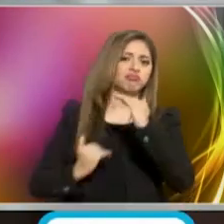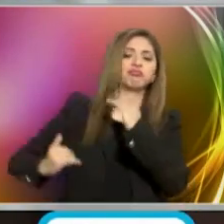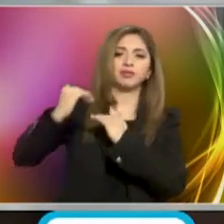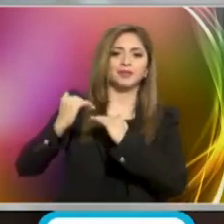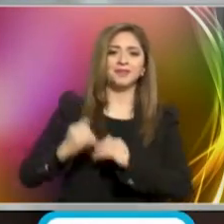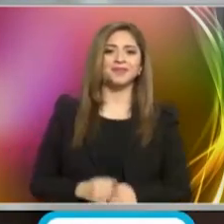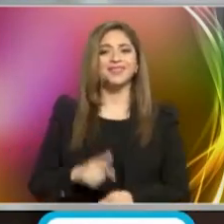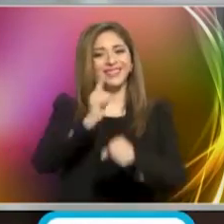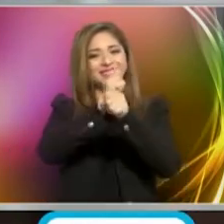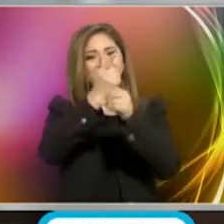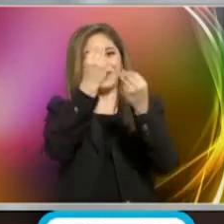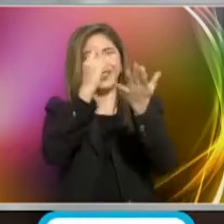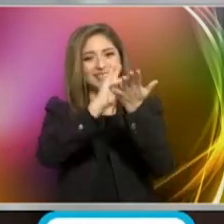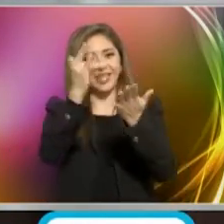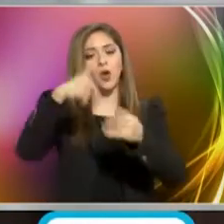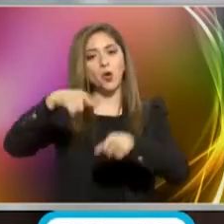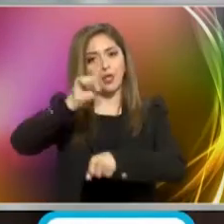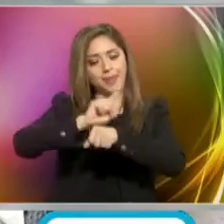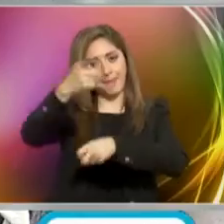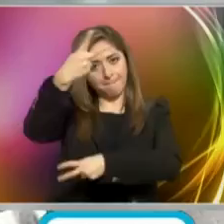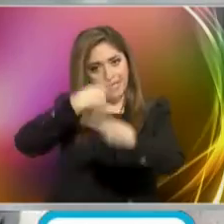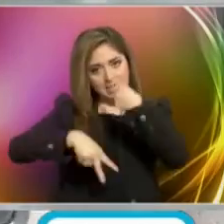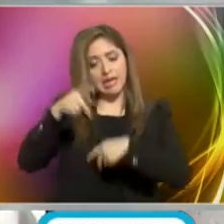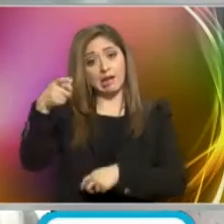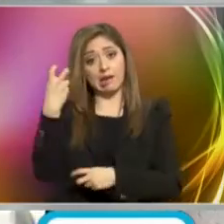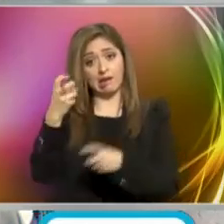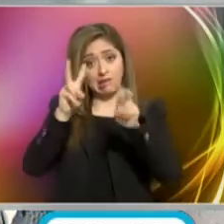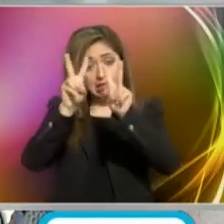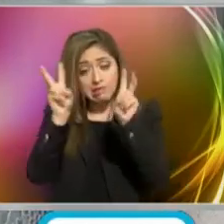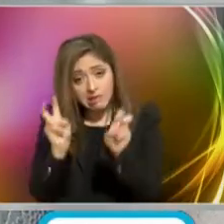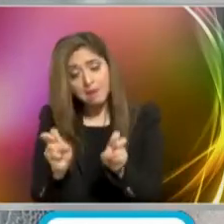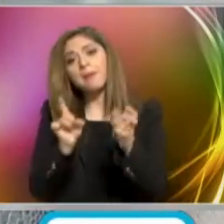contrario, acá con nosotros. encantado. Y platicarnos de este tema que, bueno,